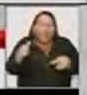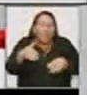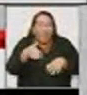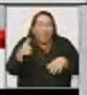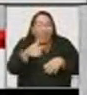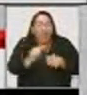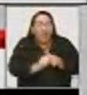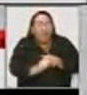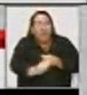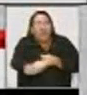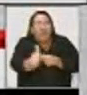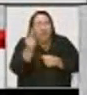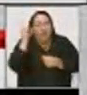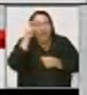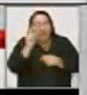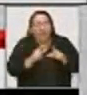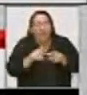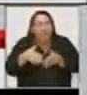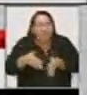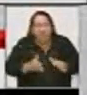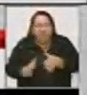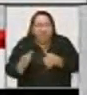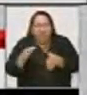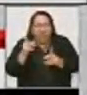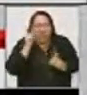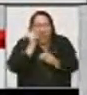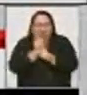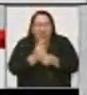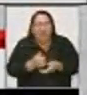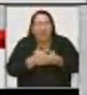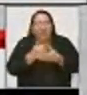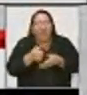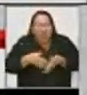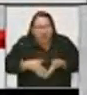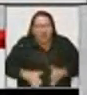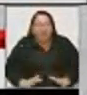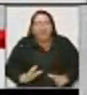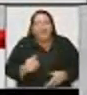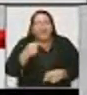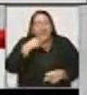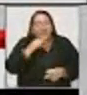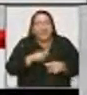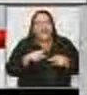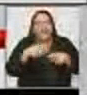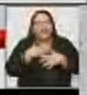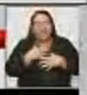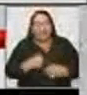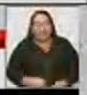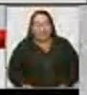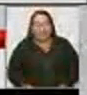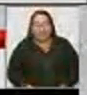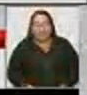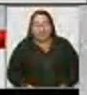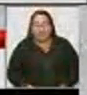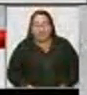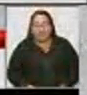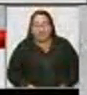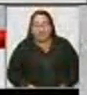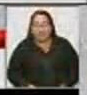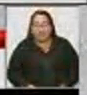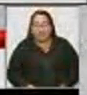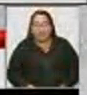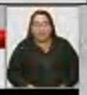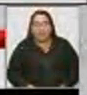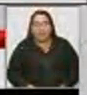por distancia o dificultad de los caminos, que limitaba la llegada de las gestantes a los establecimientos de salud, así como la